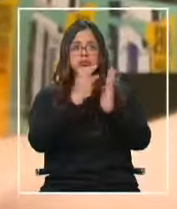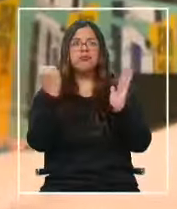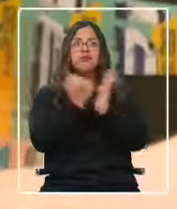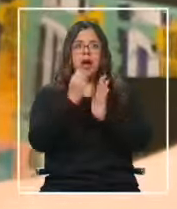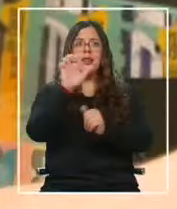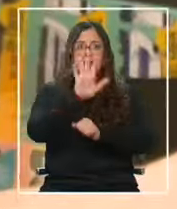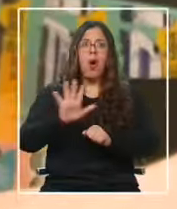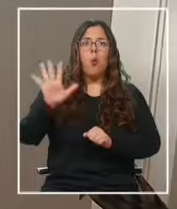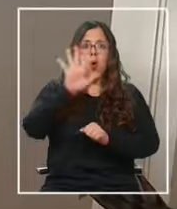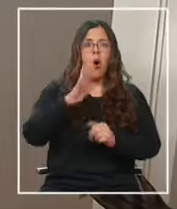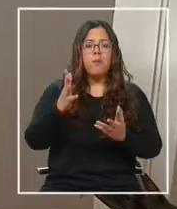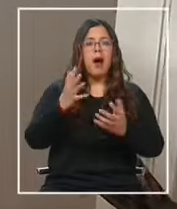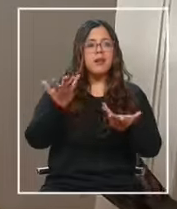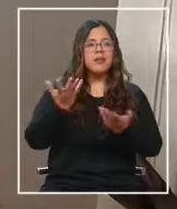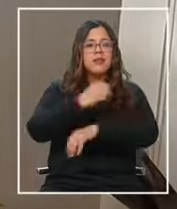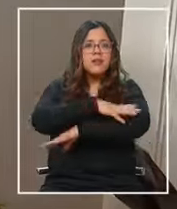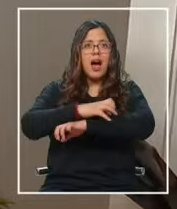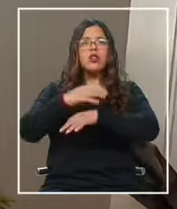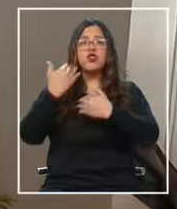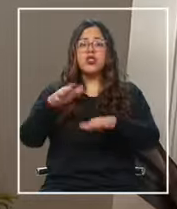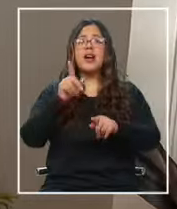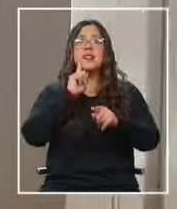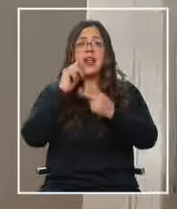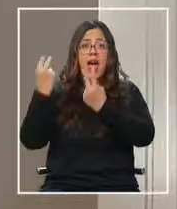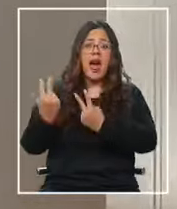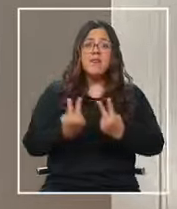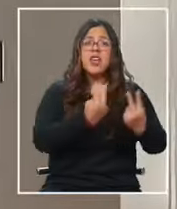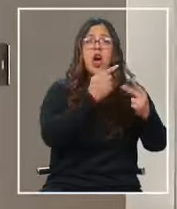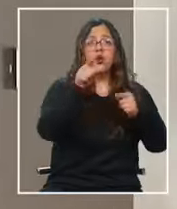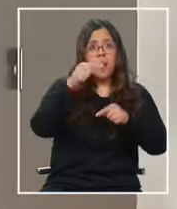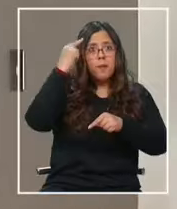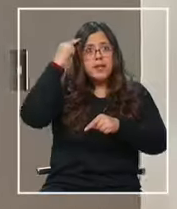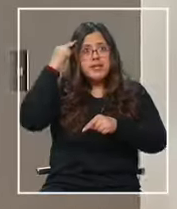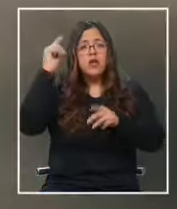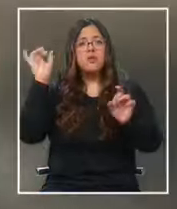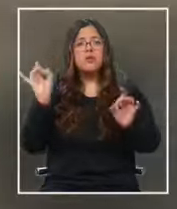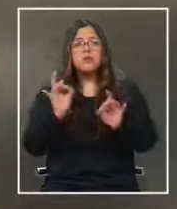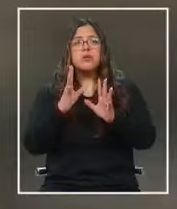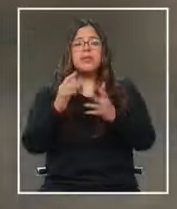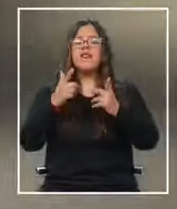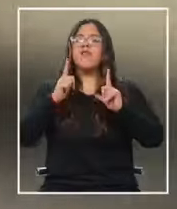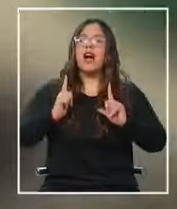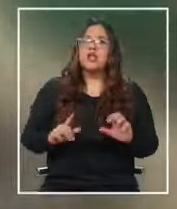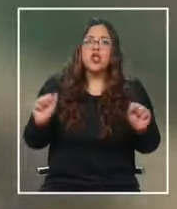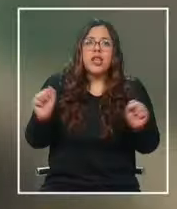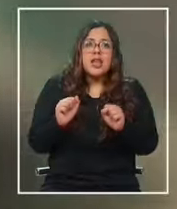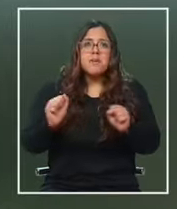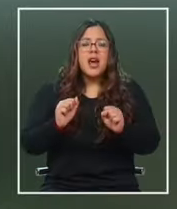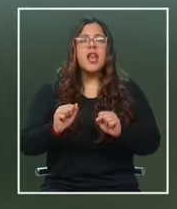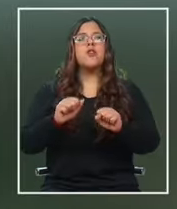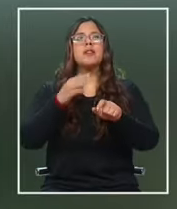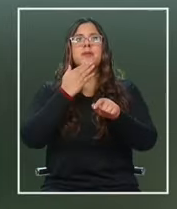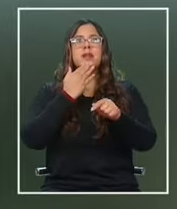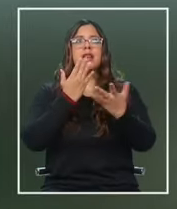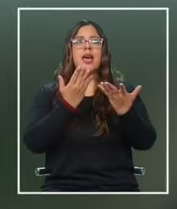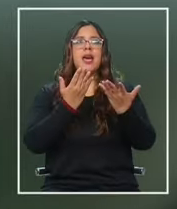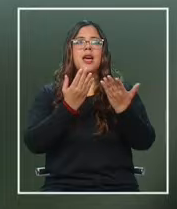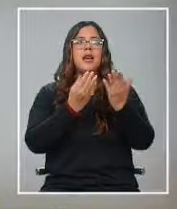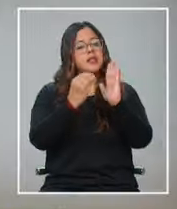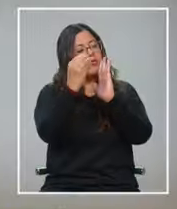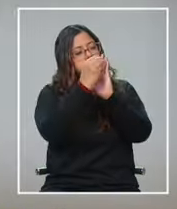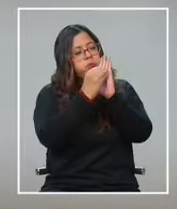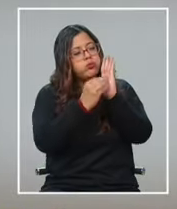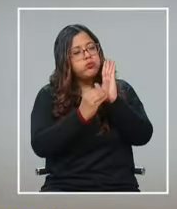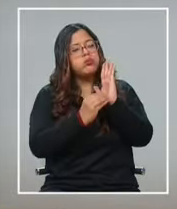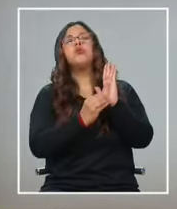pasaporte europeo. Lo cierto es que si ya tiene agendado un viaje o está pensando en las ansiadas vacaciones de invierno, apunte todos estos datos